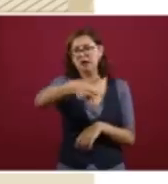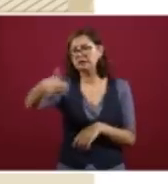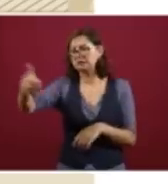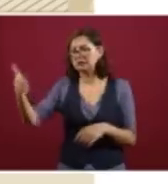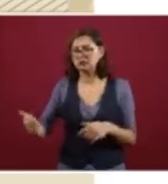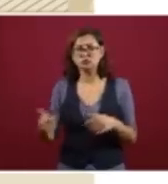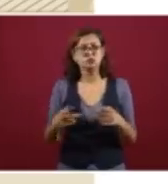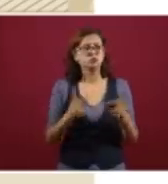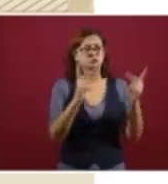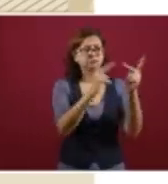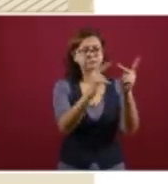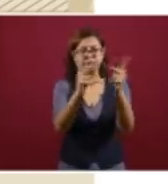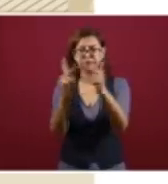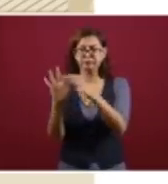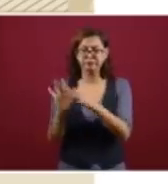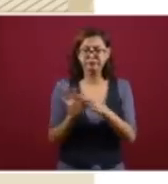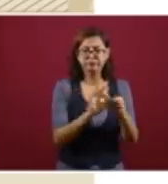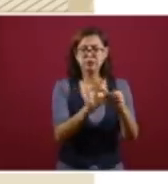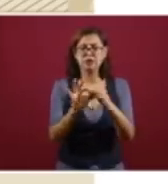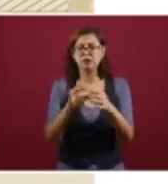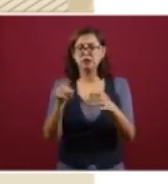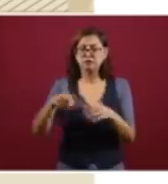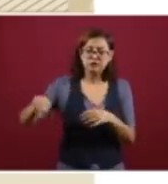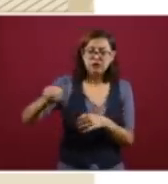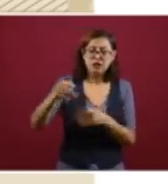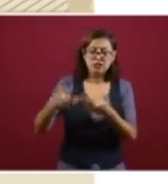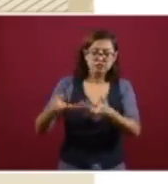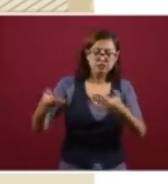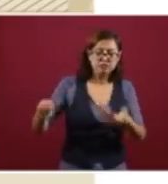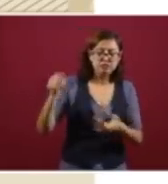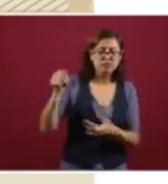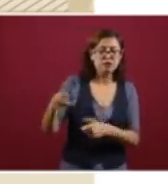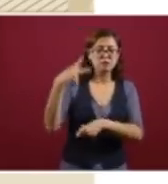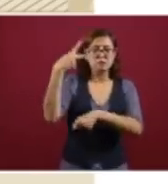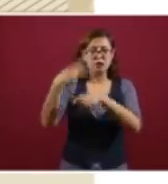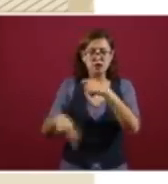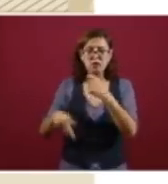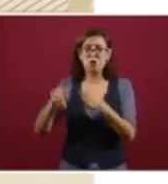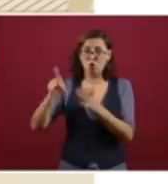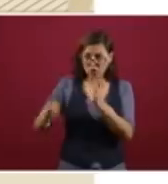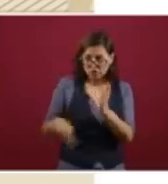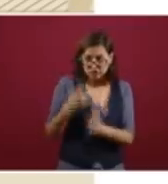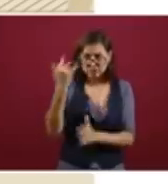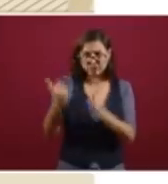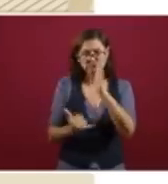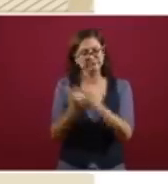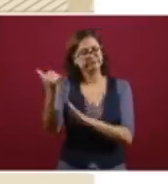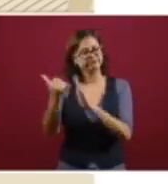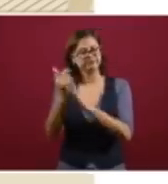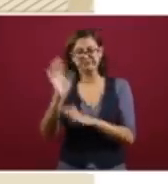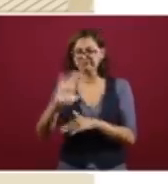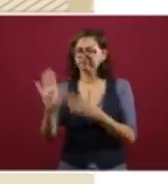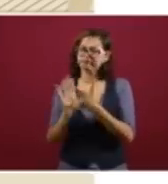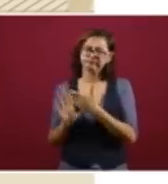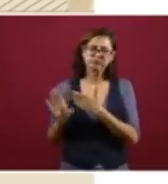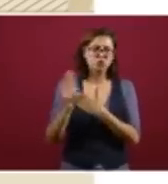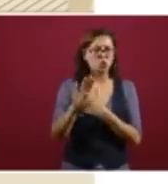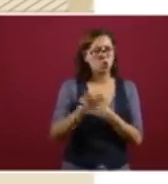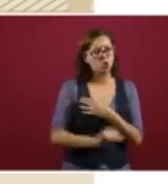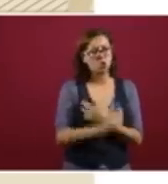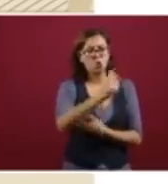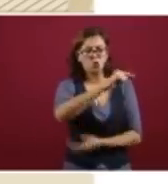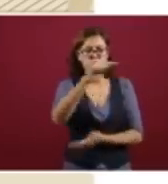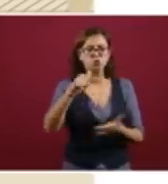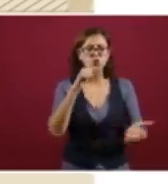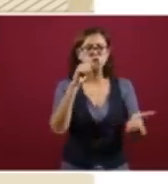no se sigan ocupando zonas de riesgo en los asentamientos. Se están haciendo análisis de vulnerabilidad